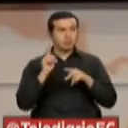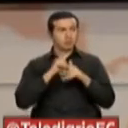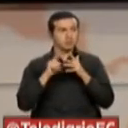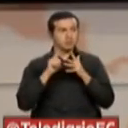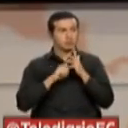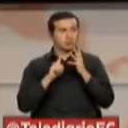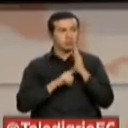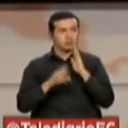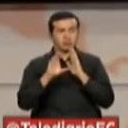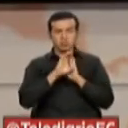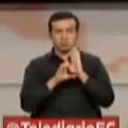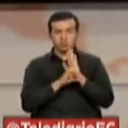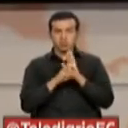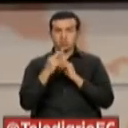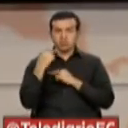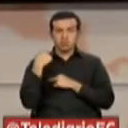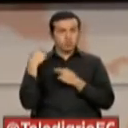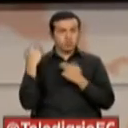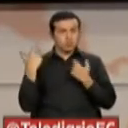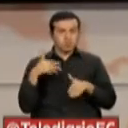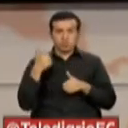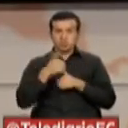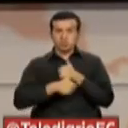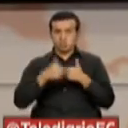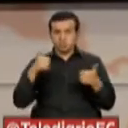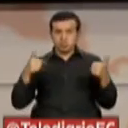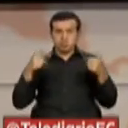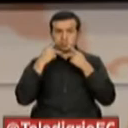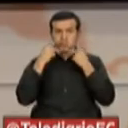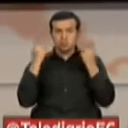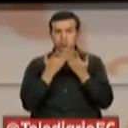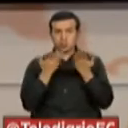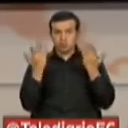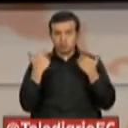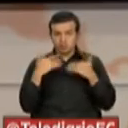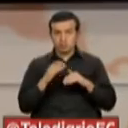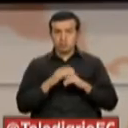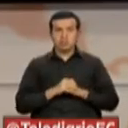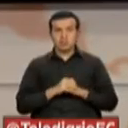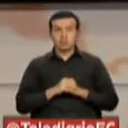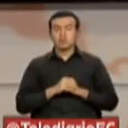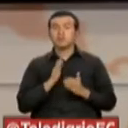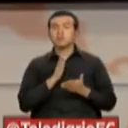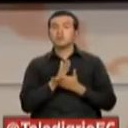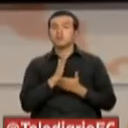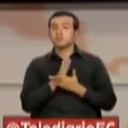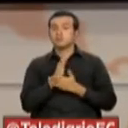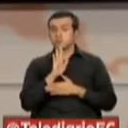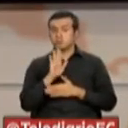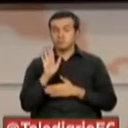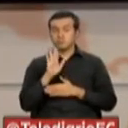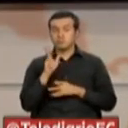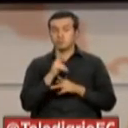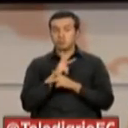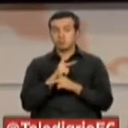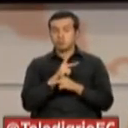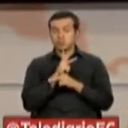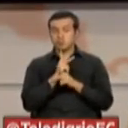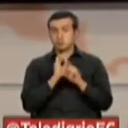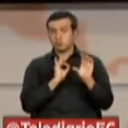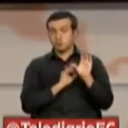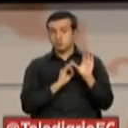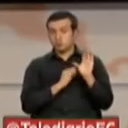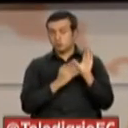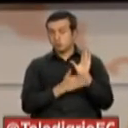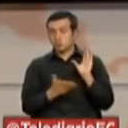funciones constitucionales que debe tener cualquier autoridad pública y particularmente de los medios que tiene el Consejo de Participación